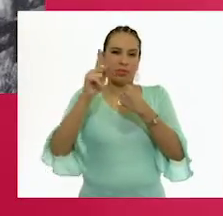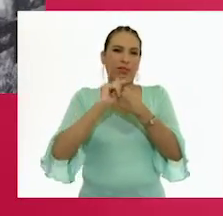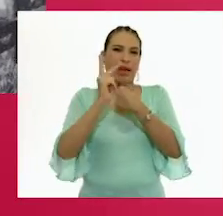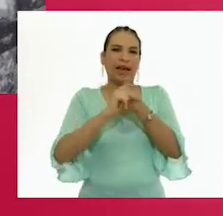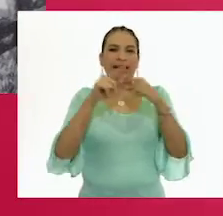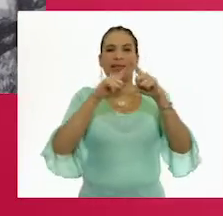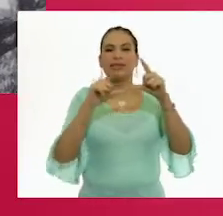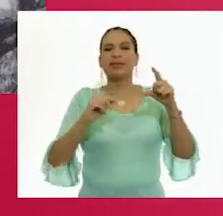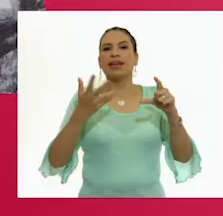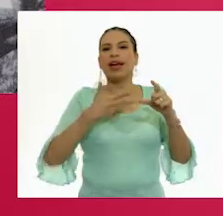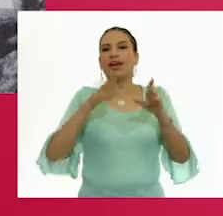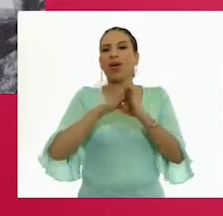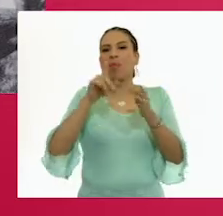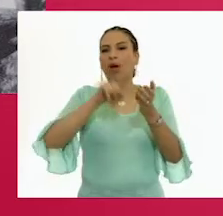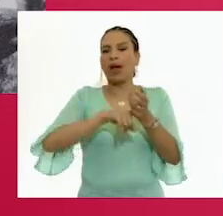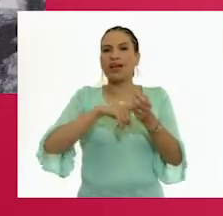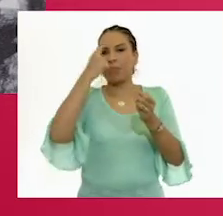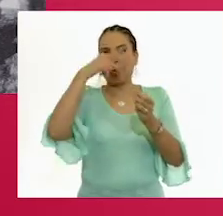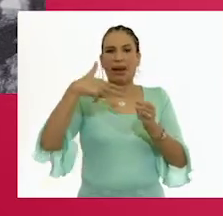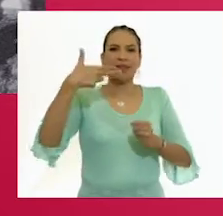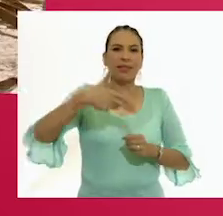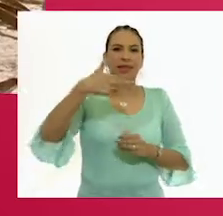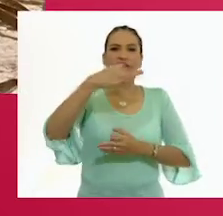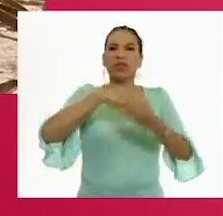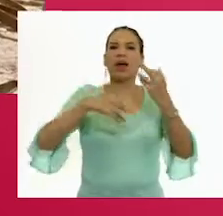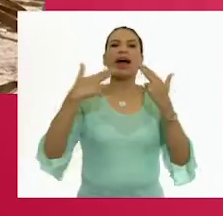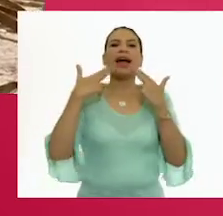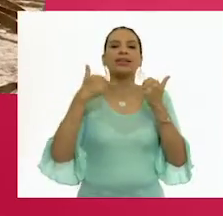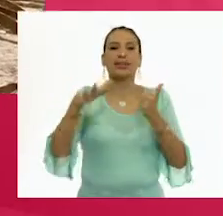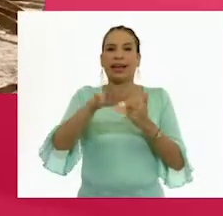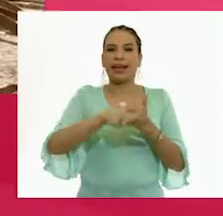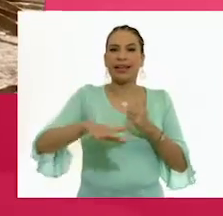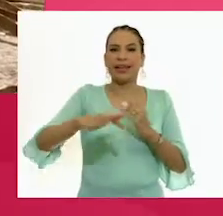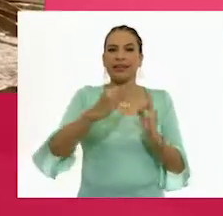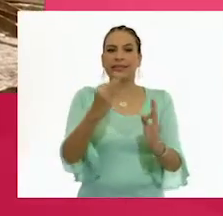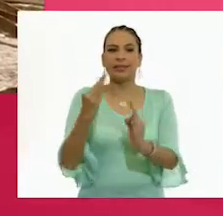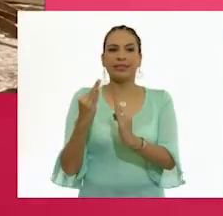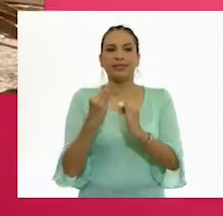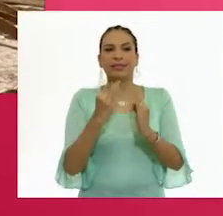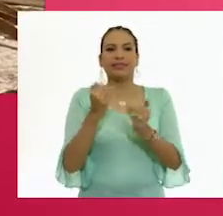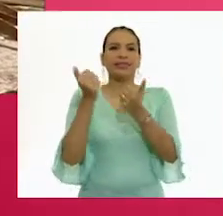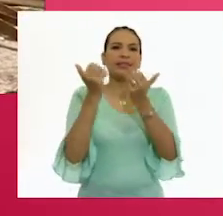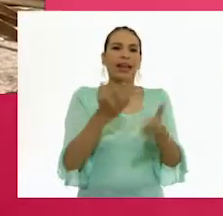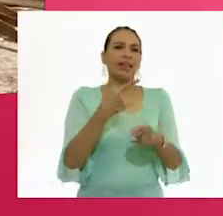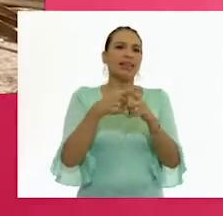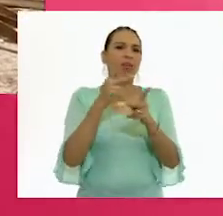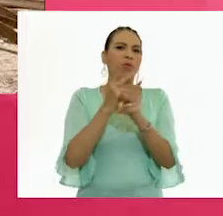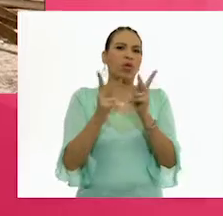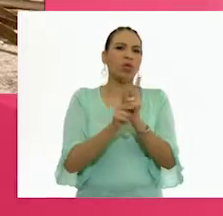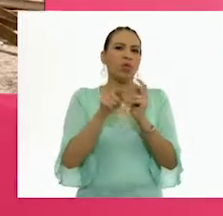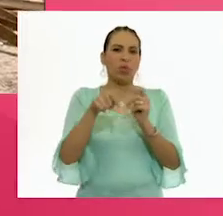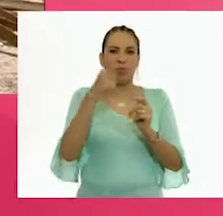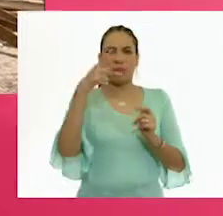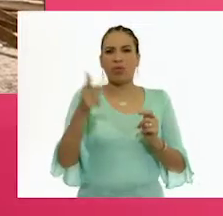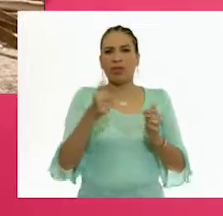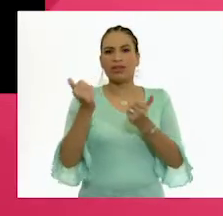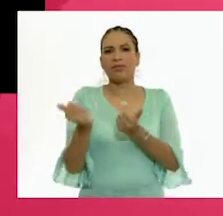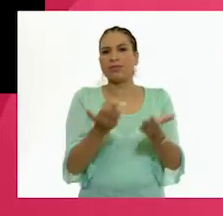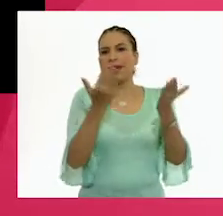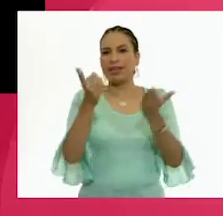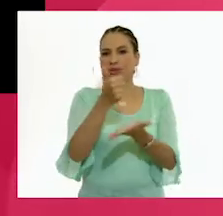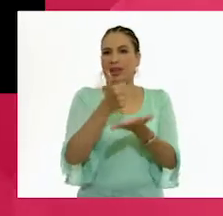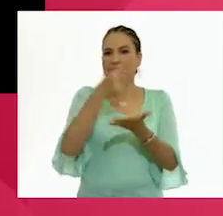de ferrocarril y todas las haciendas que estaban cercanas traían todo su producto de pulque para mandarlo a la Ciudad de México.